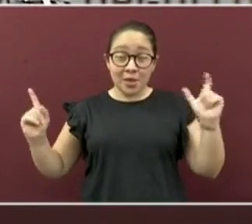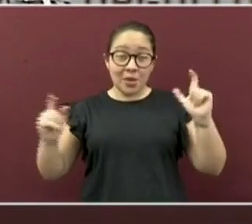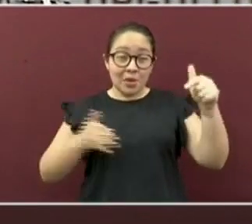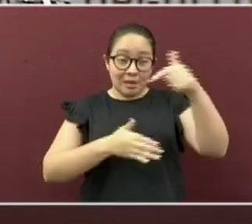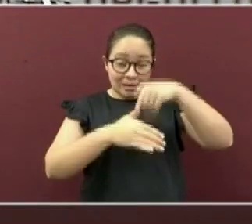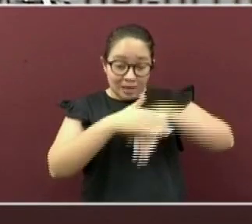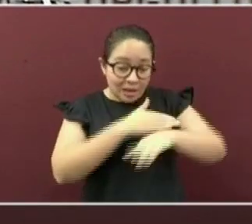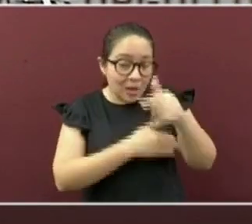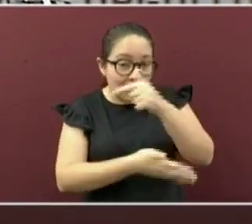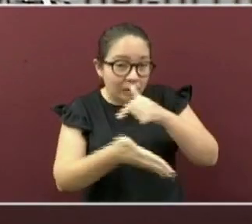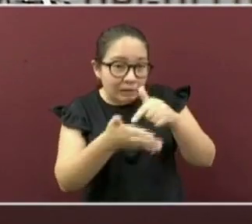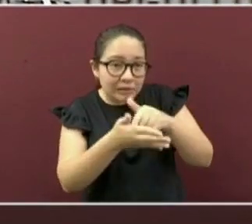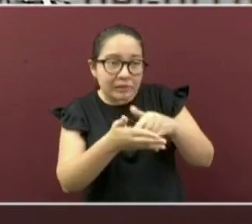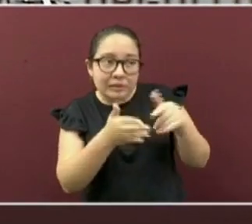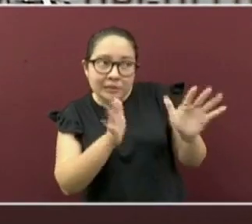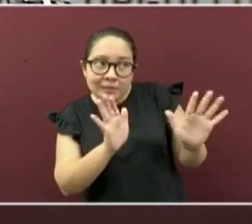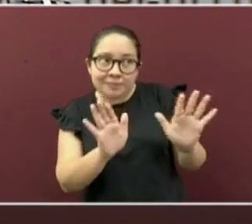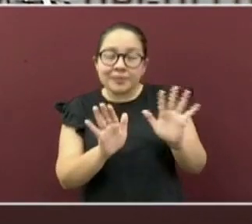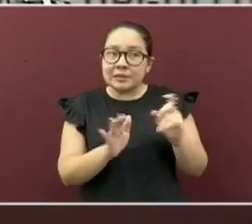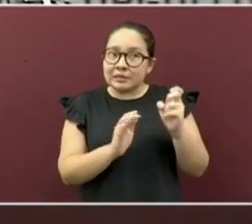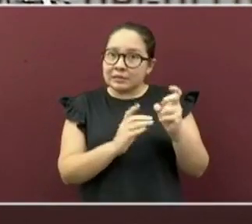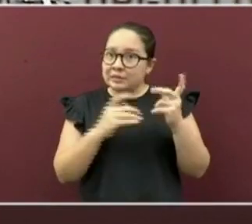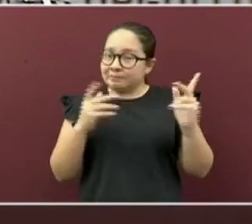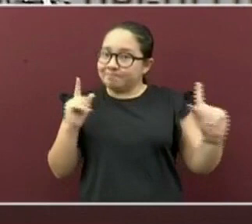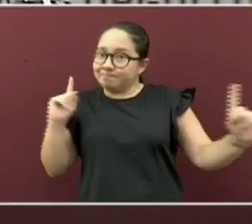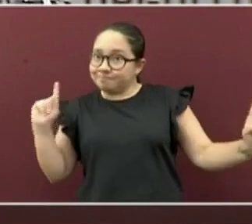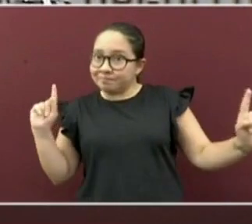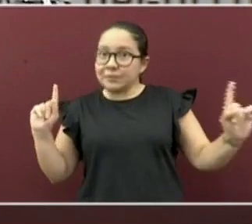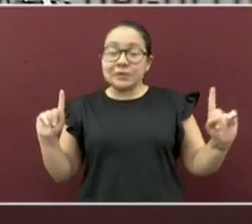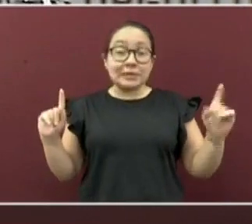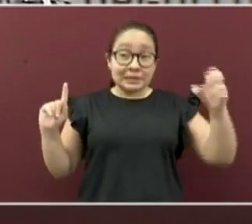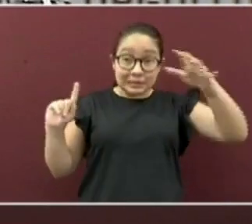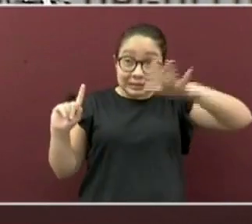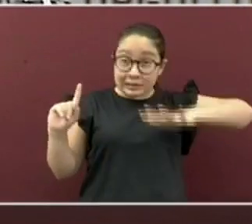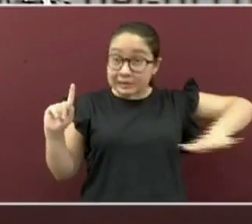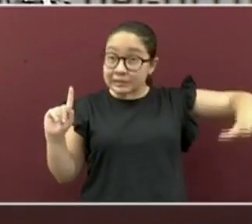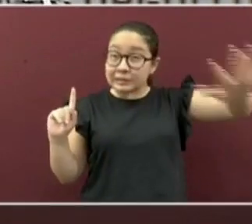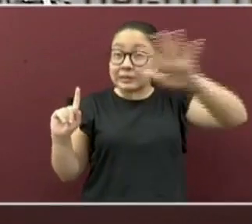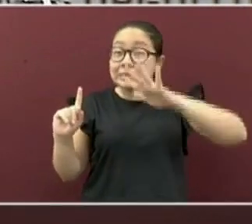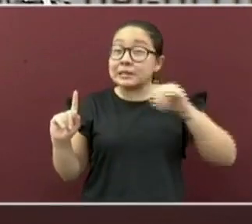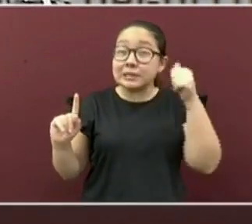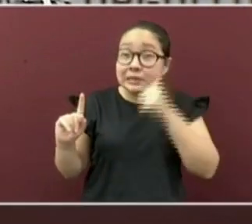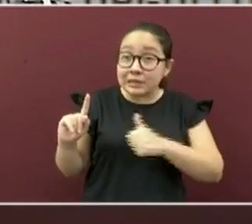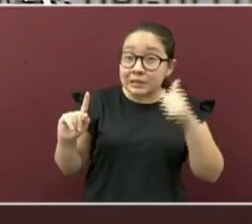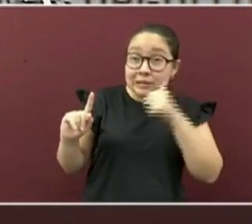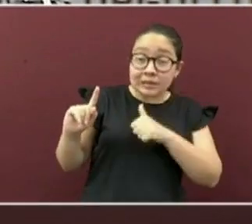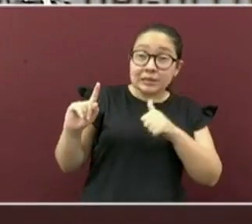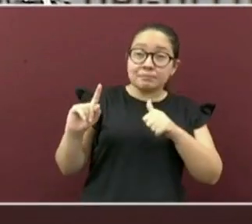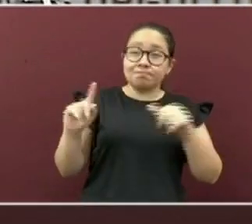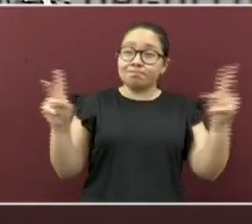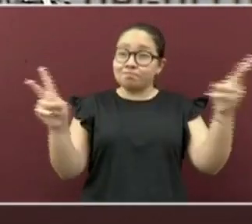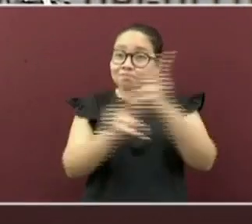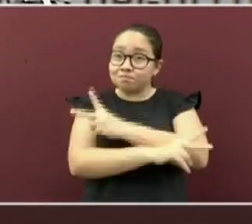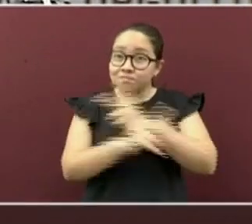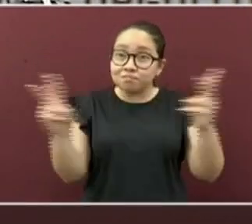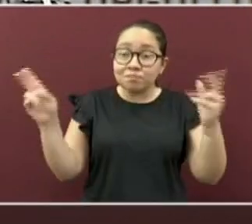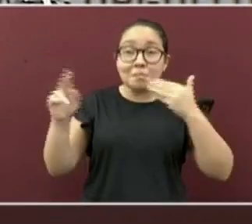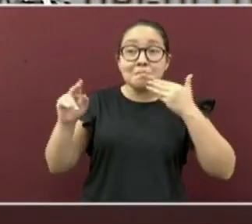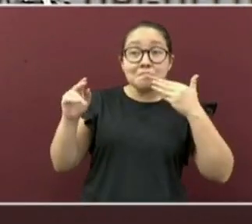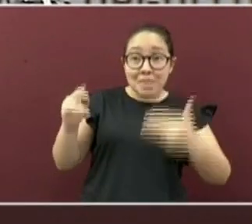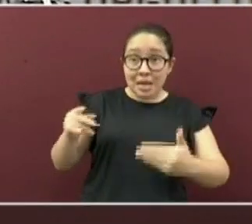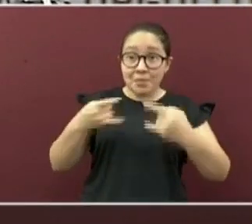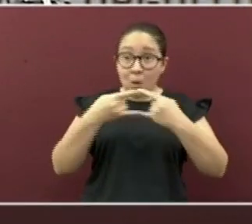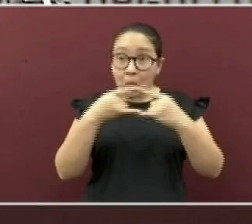interiores. Procure que estos espacios siempre se encuentren bien ventilados